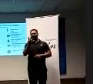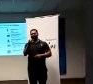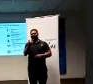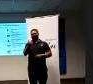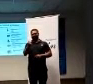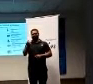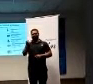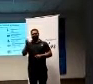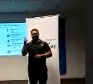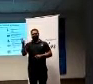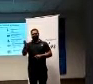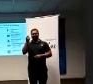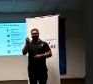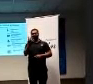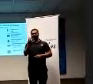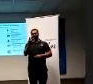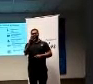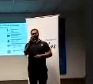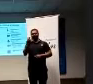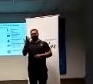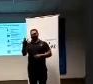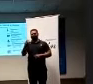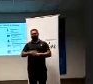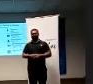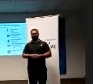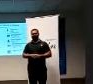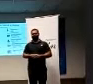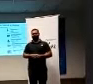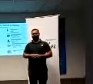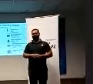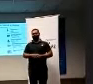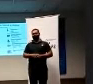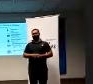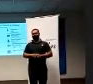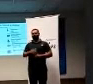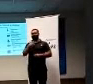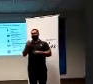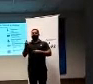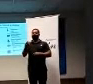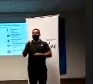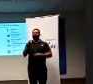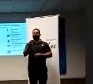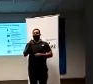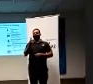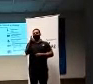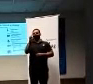646.495, de este ya se recuperaron 621.615 y fallecieron 18.555